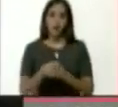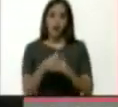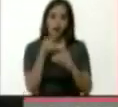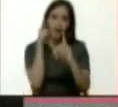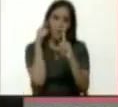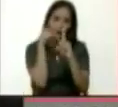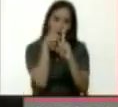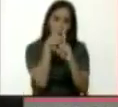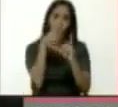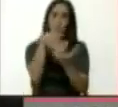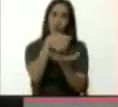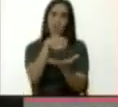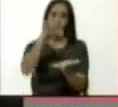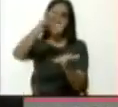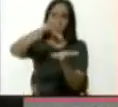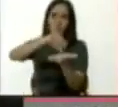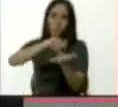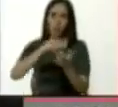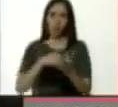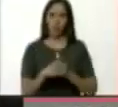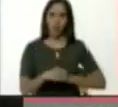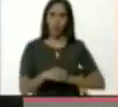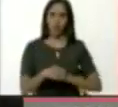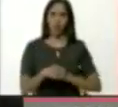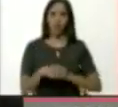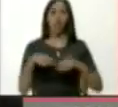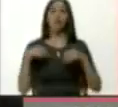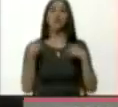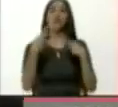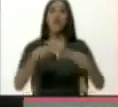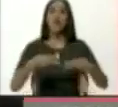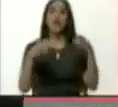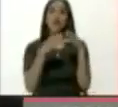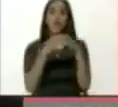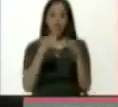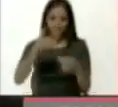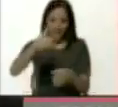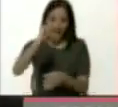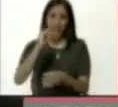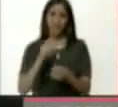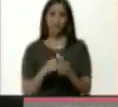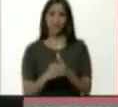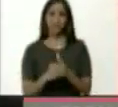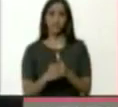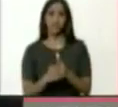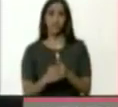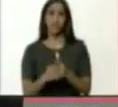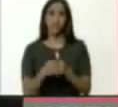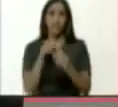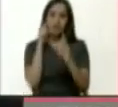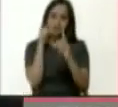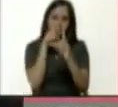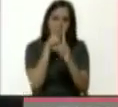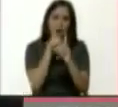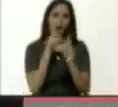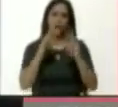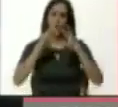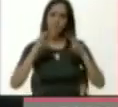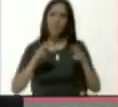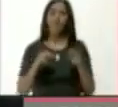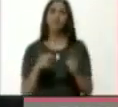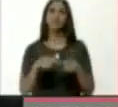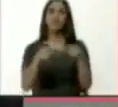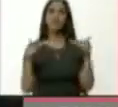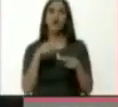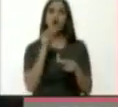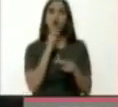ahí. Métanse con las nuevas tribus que todavía existen. Métanse con la situación que hay con el oro.